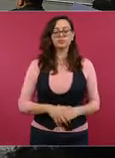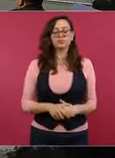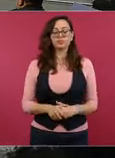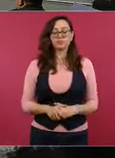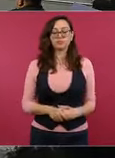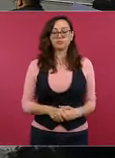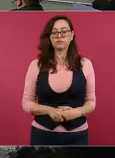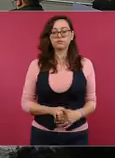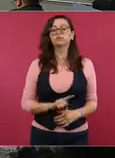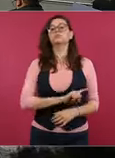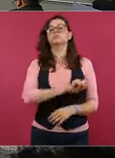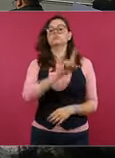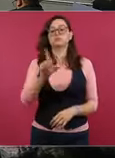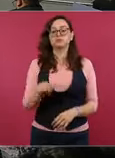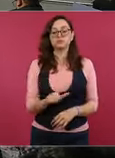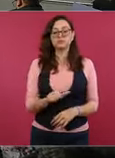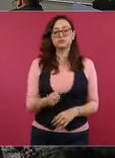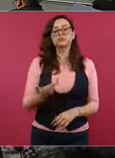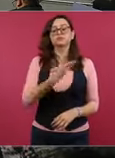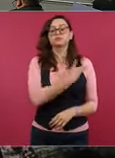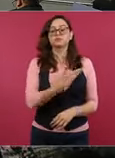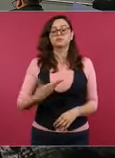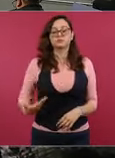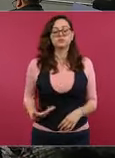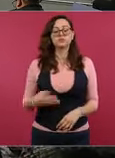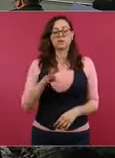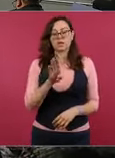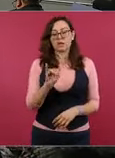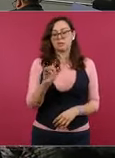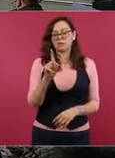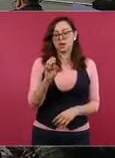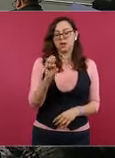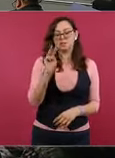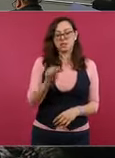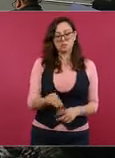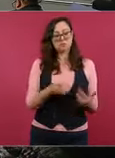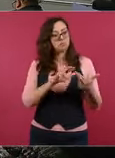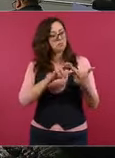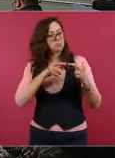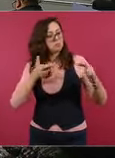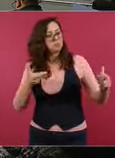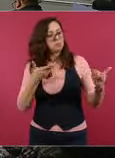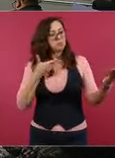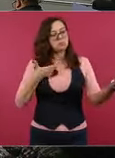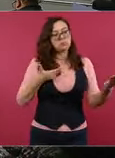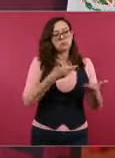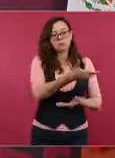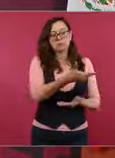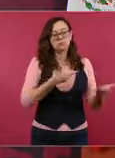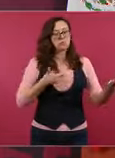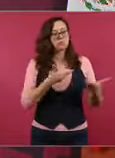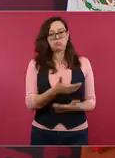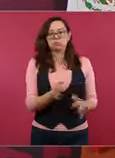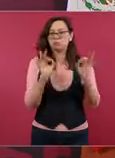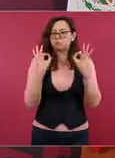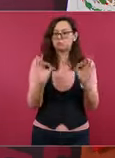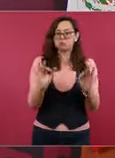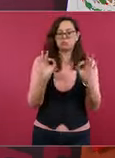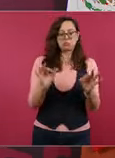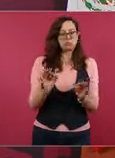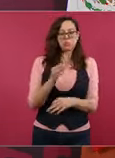Con el presidente Biden es muy buena la relación, mucho muy buena, no toma